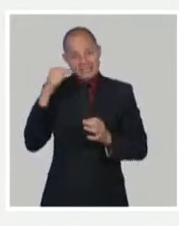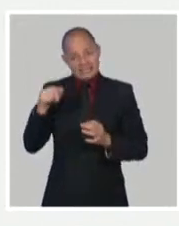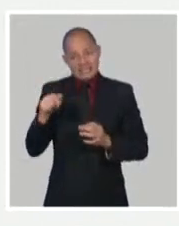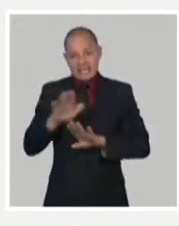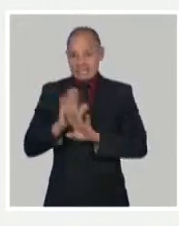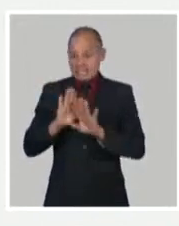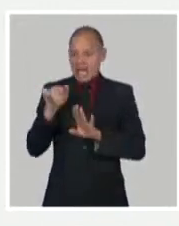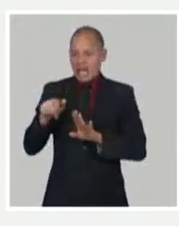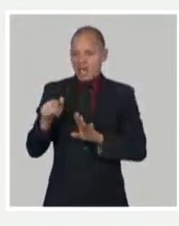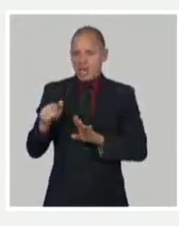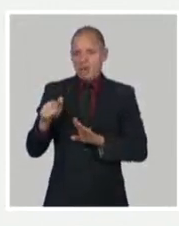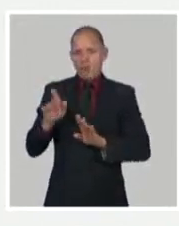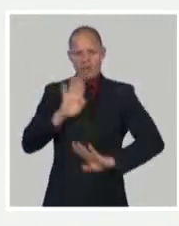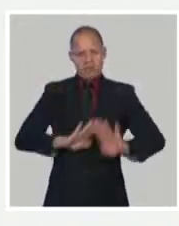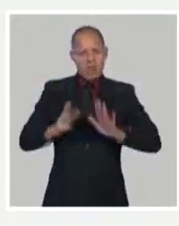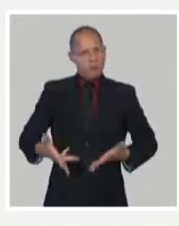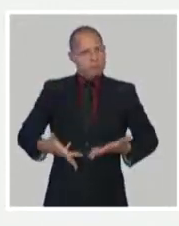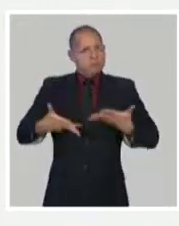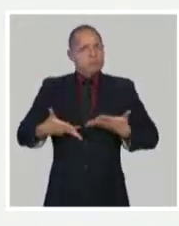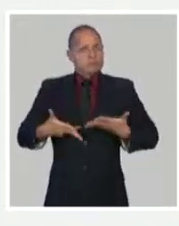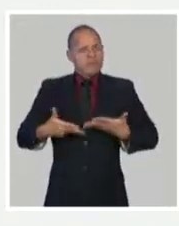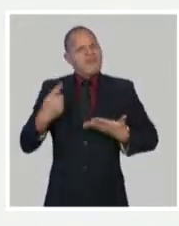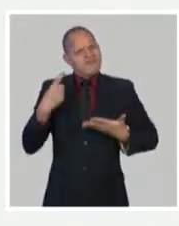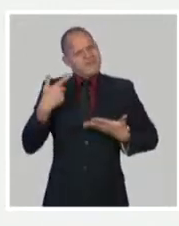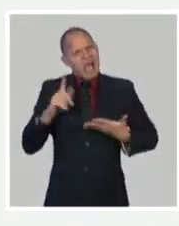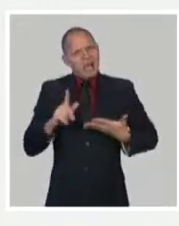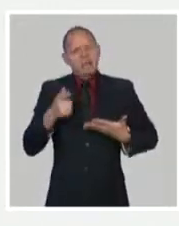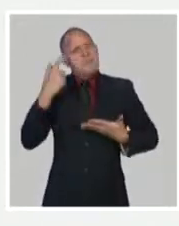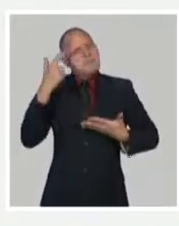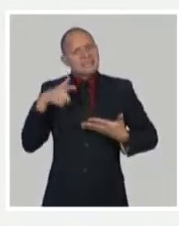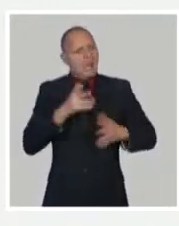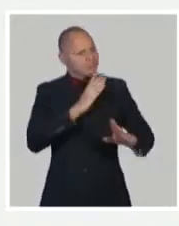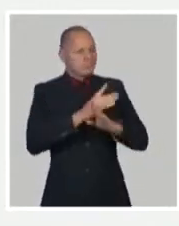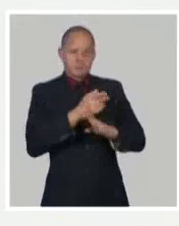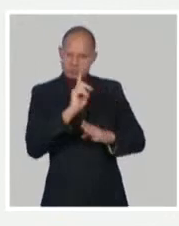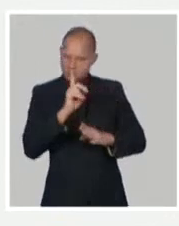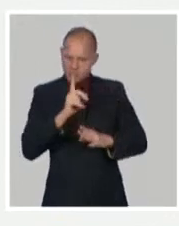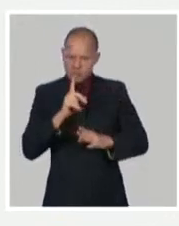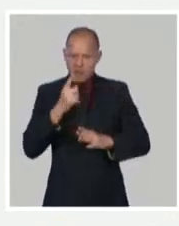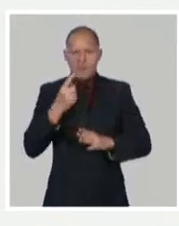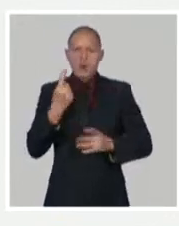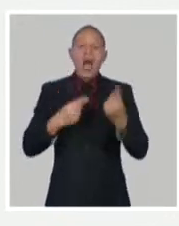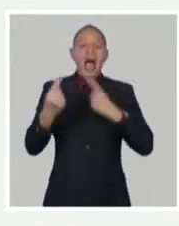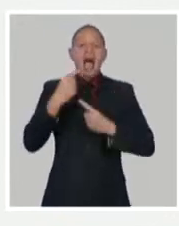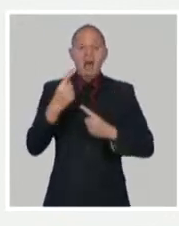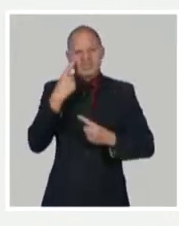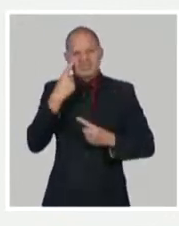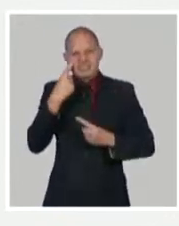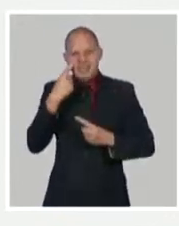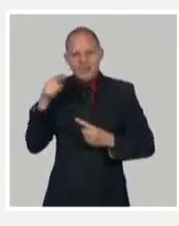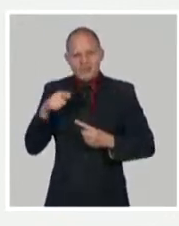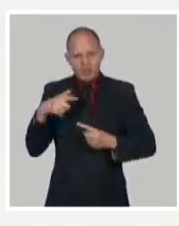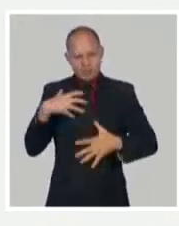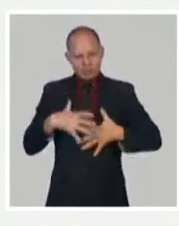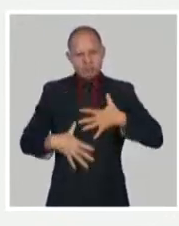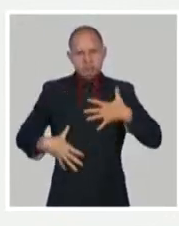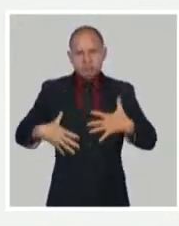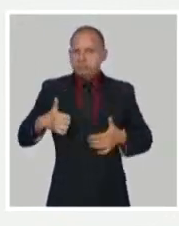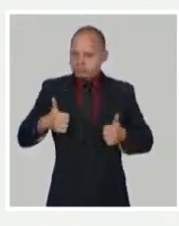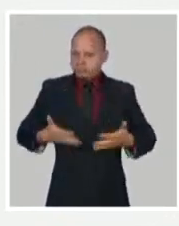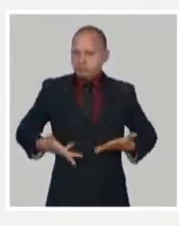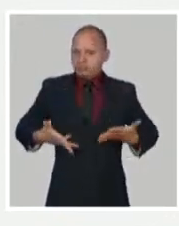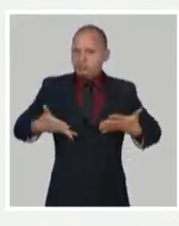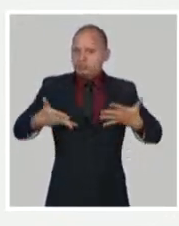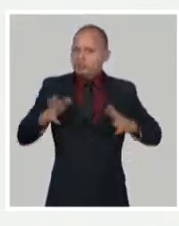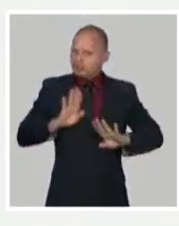suficientes para proteger que haya una respuesta en la primera dosis, lo consideramos un criterio de éxito que nos permitió tomar la decisión entonces